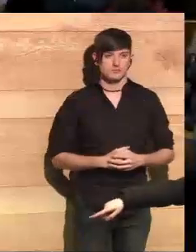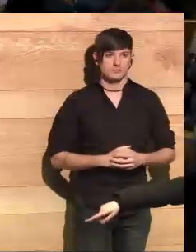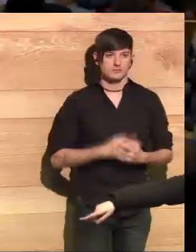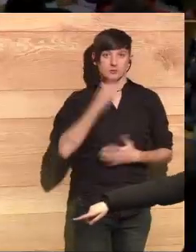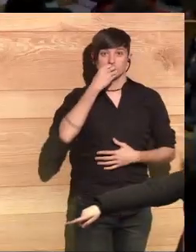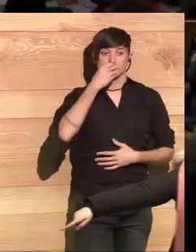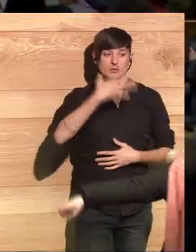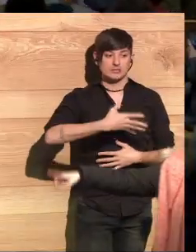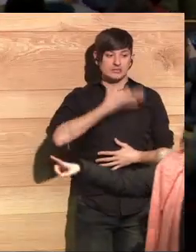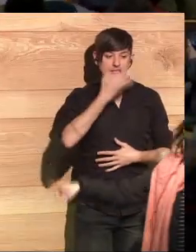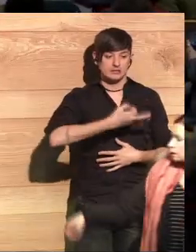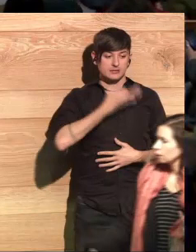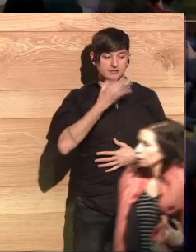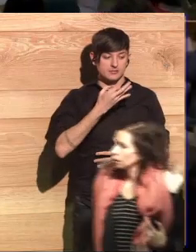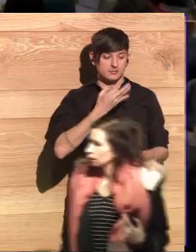Buenas tardes.